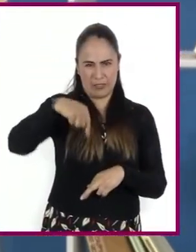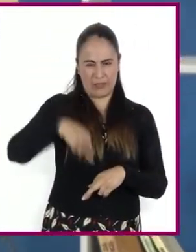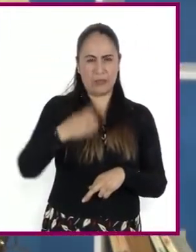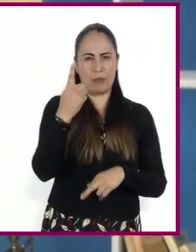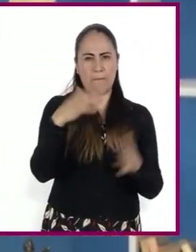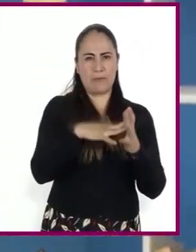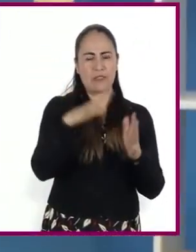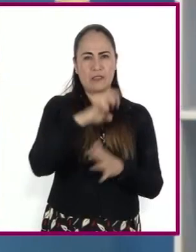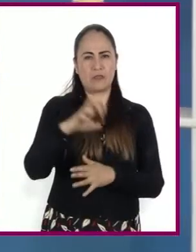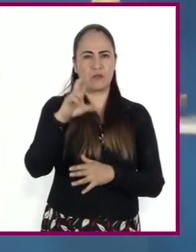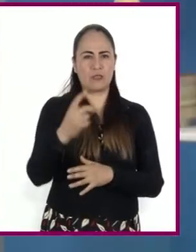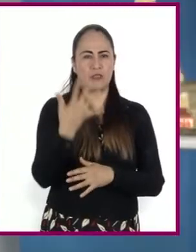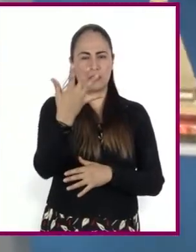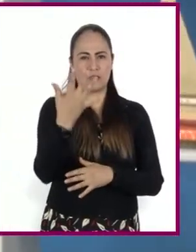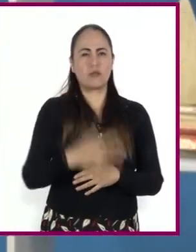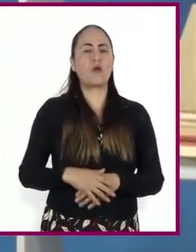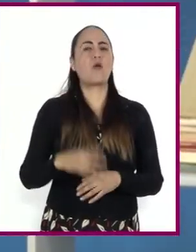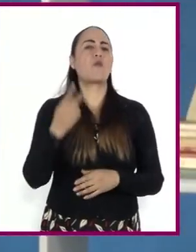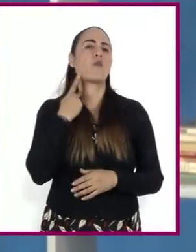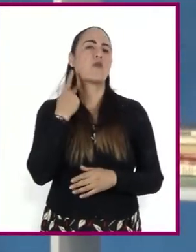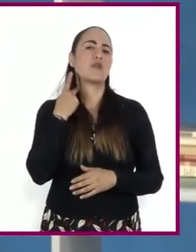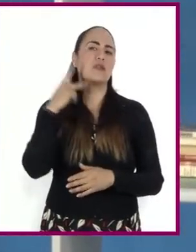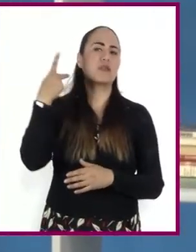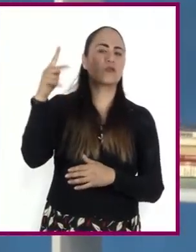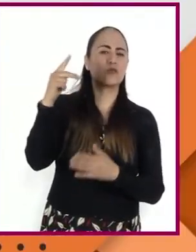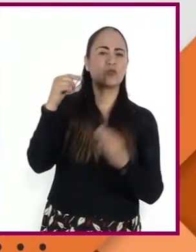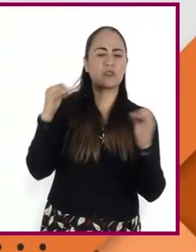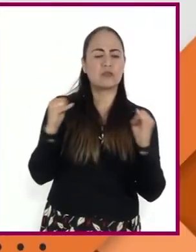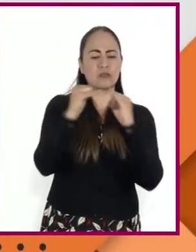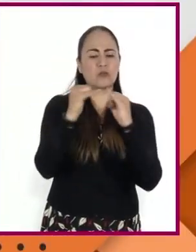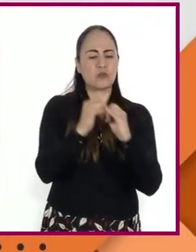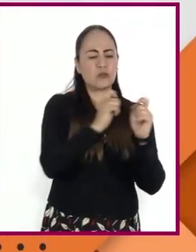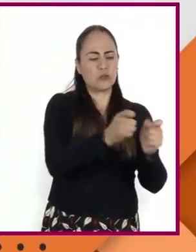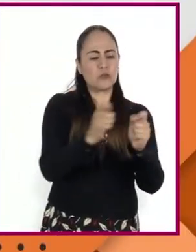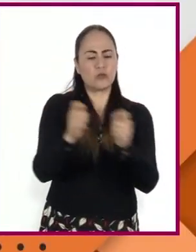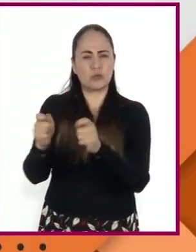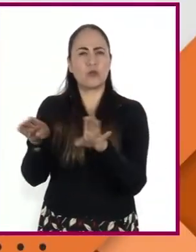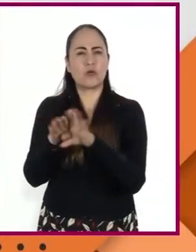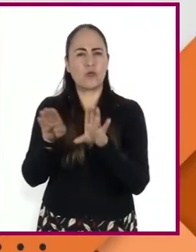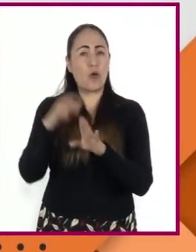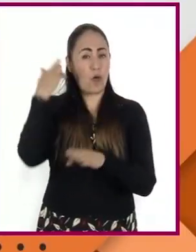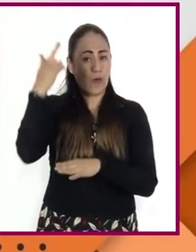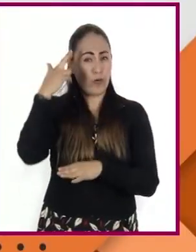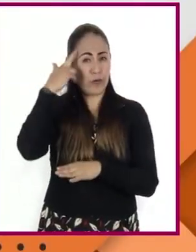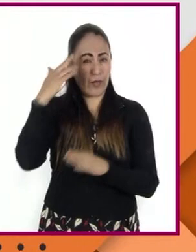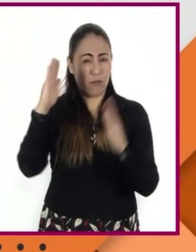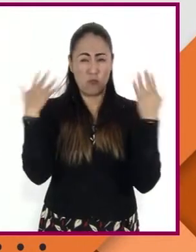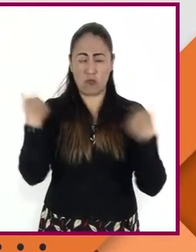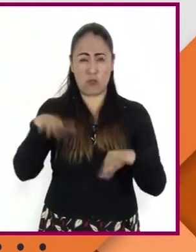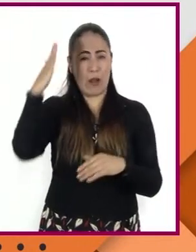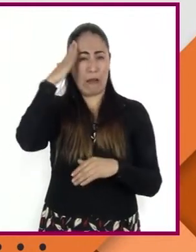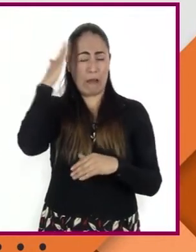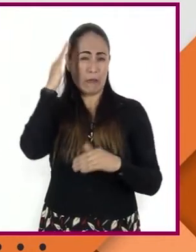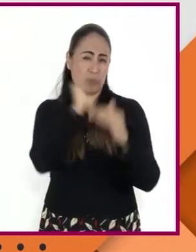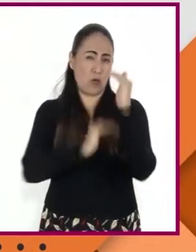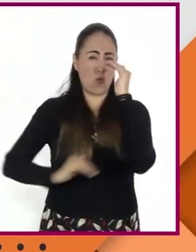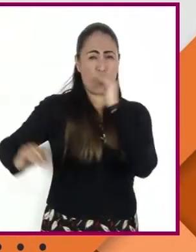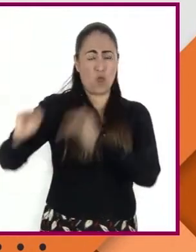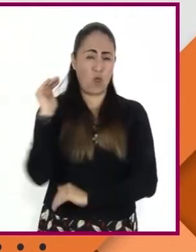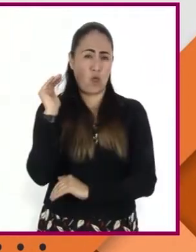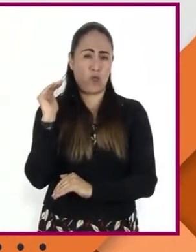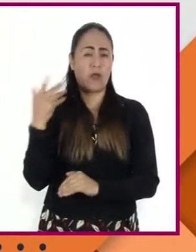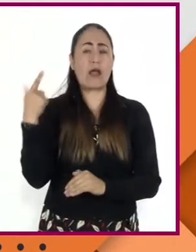trabajar temporalmente en la agricultura y en la minería a cambio de un pago. Y con el Real de Minas, se